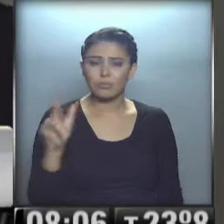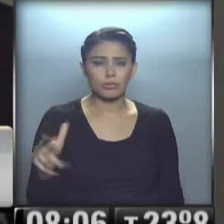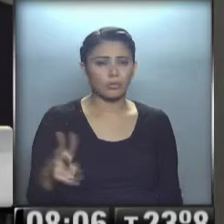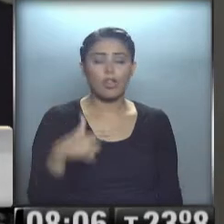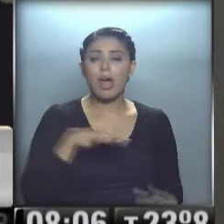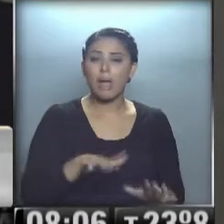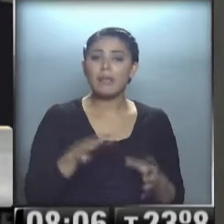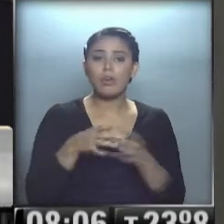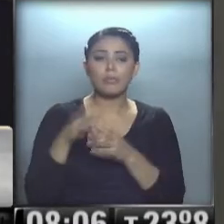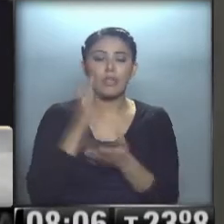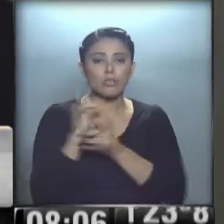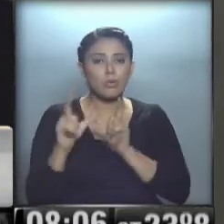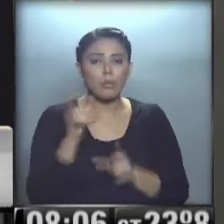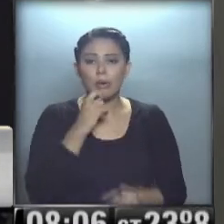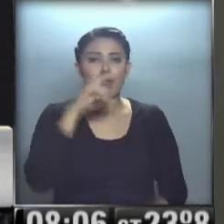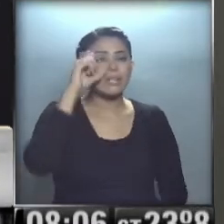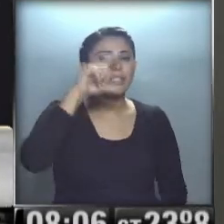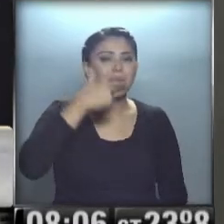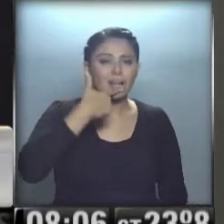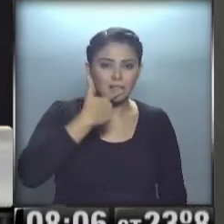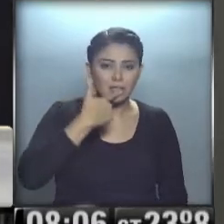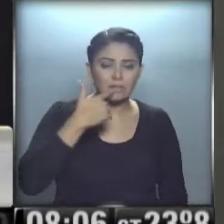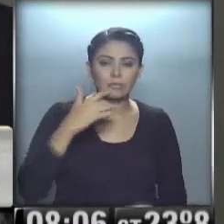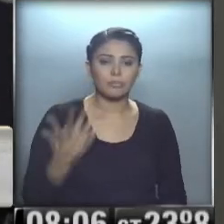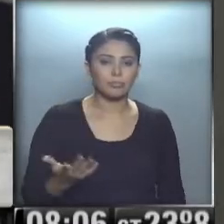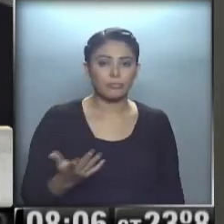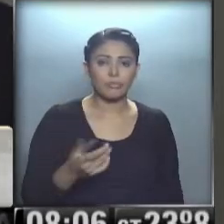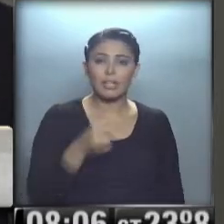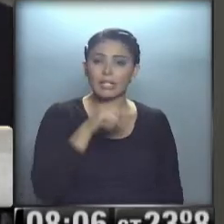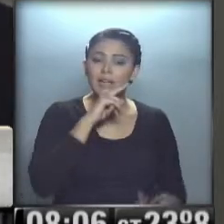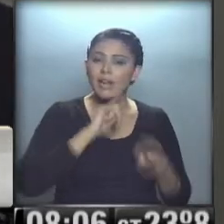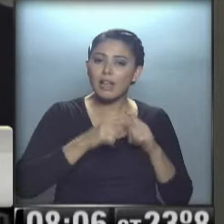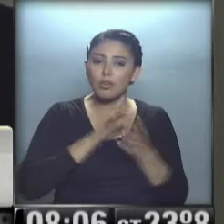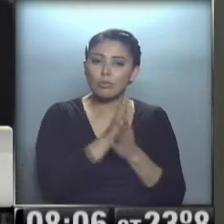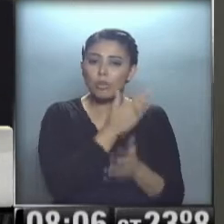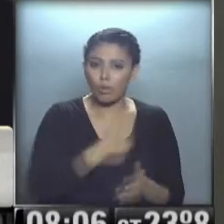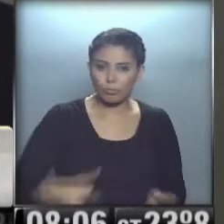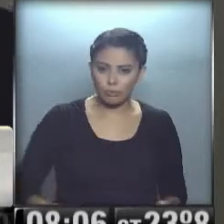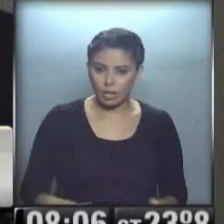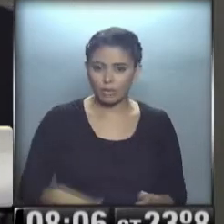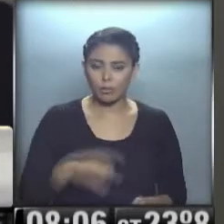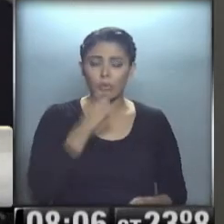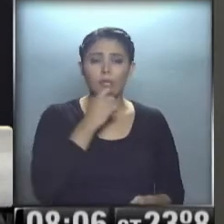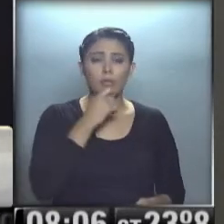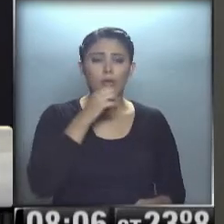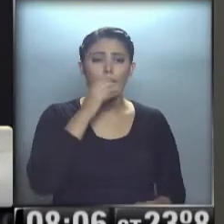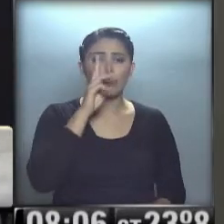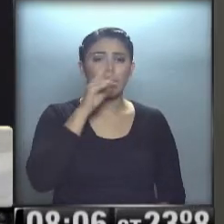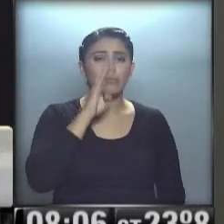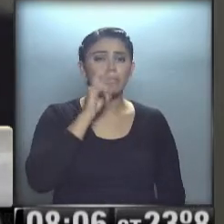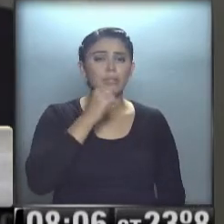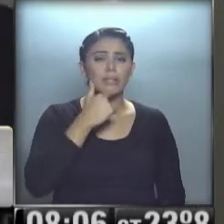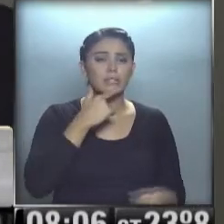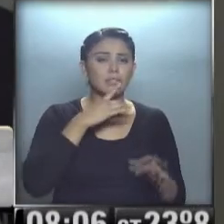organismo de derecho humano hagan lo que ha hecho el cels el cels que está vinculado al gobierno verbitsky y